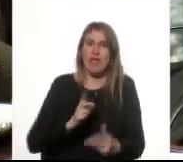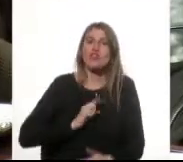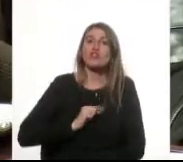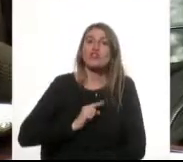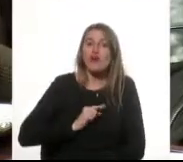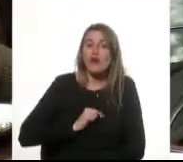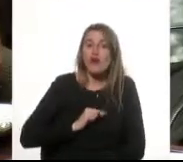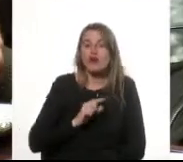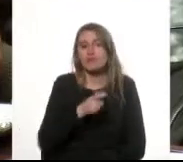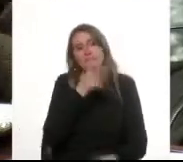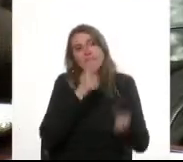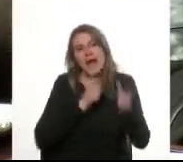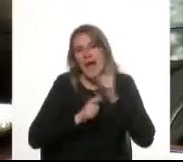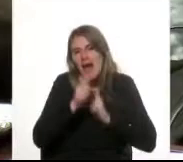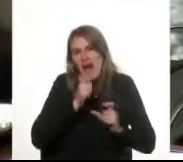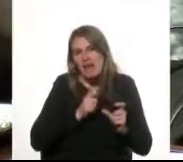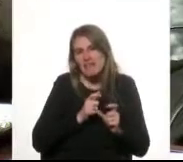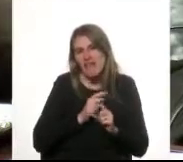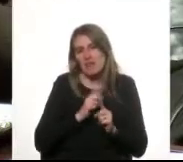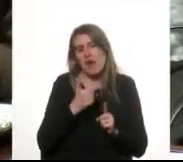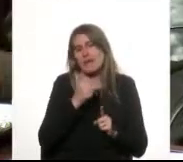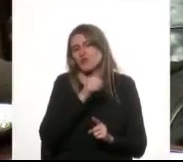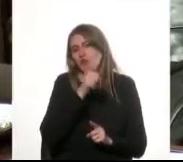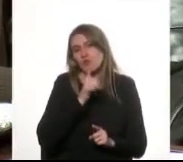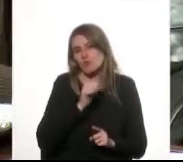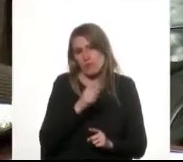que no se arreglan con palabras.